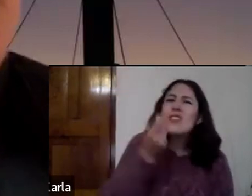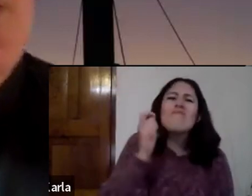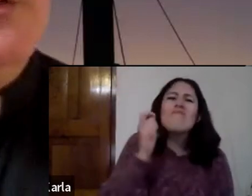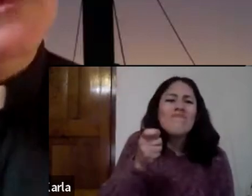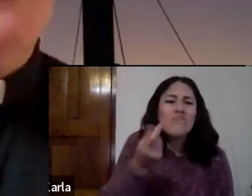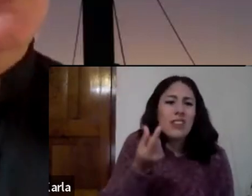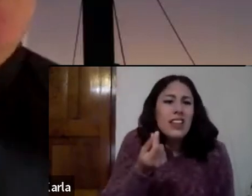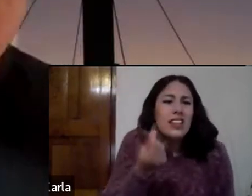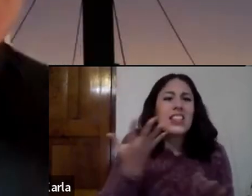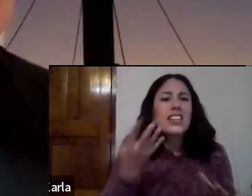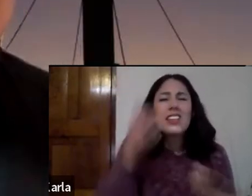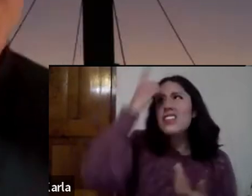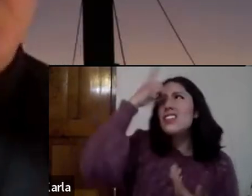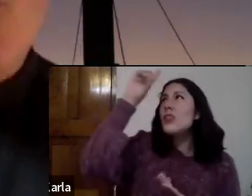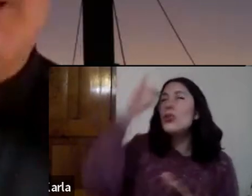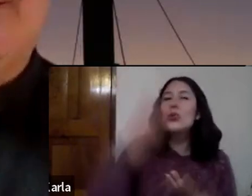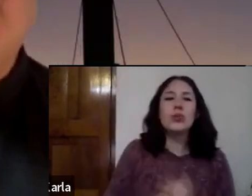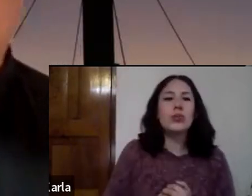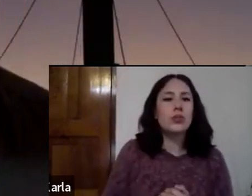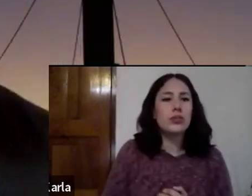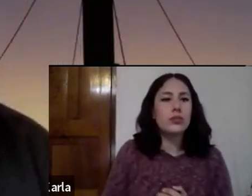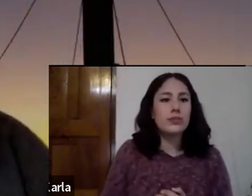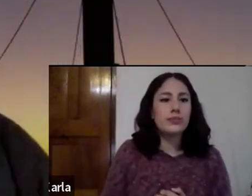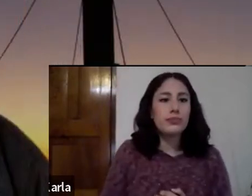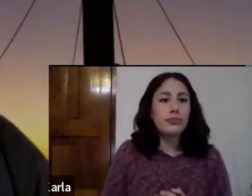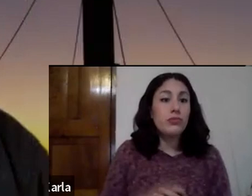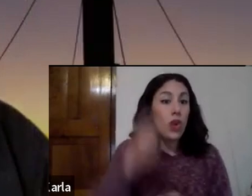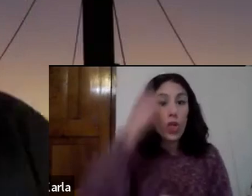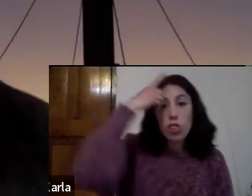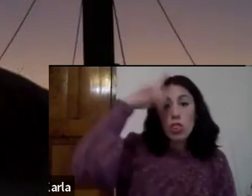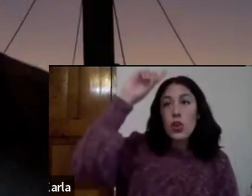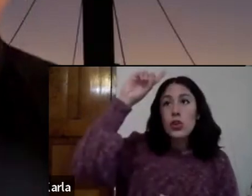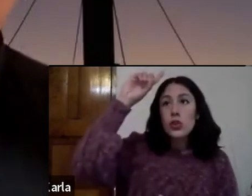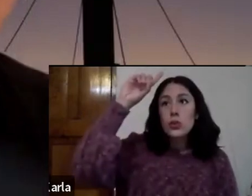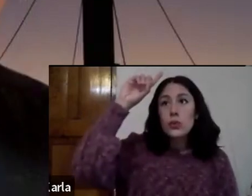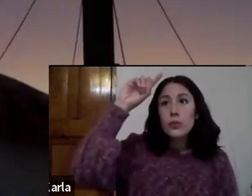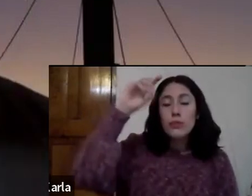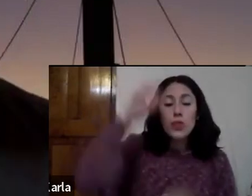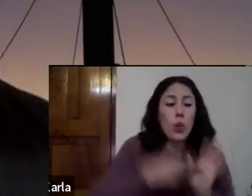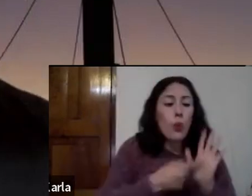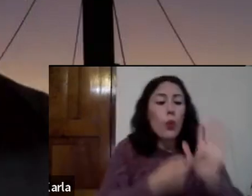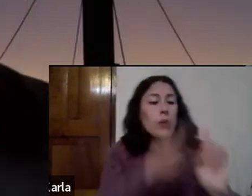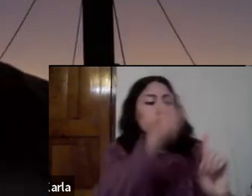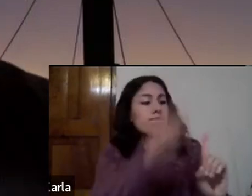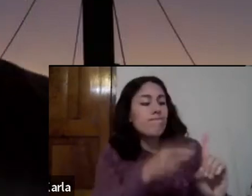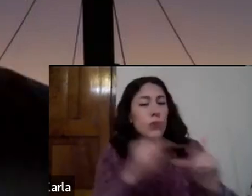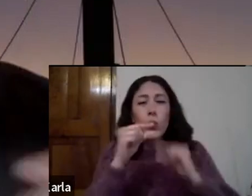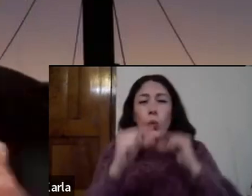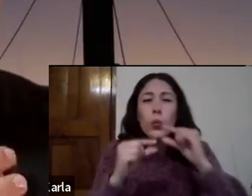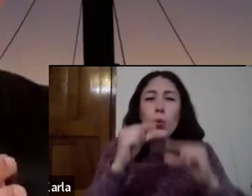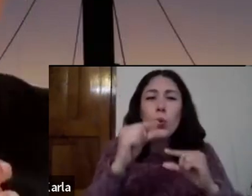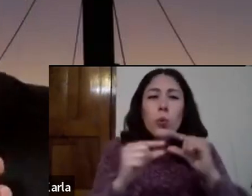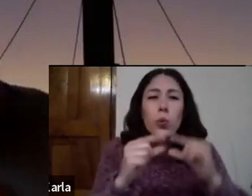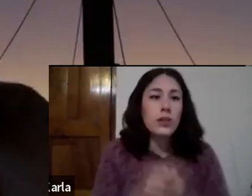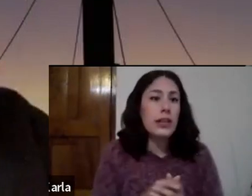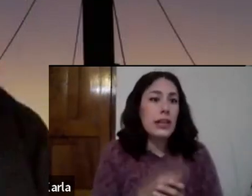Fíjense que Dios se reveló progresivamente y bajo diversos nombres a su pueblo. Y yo creo que así